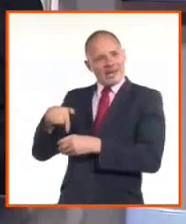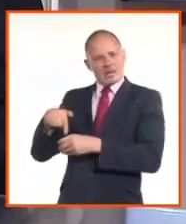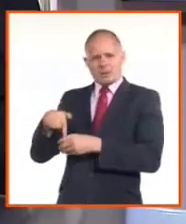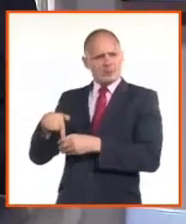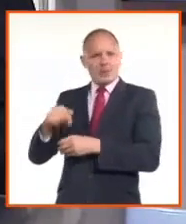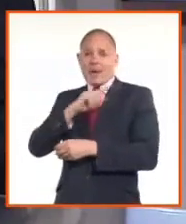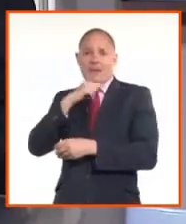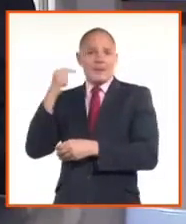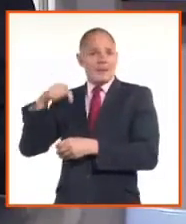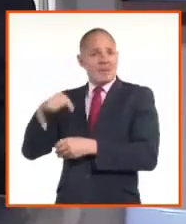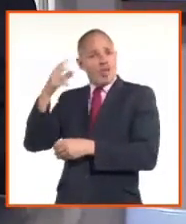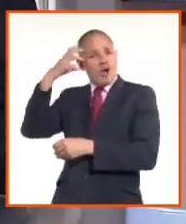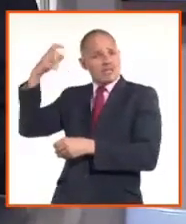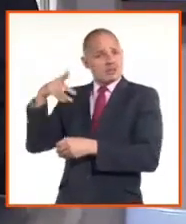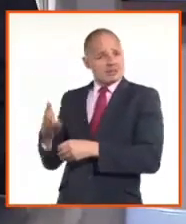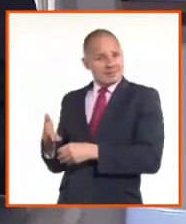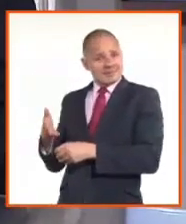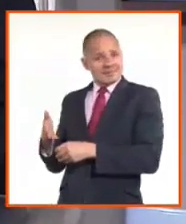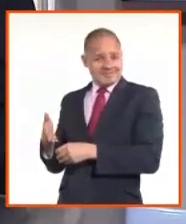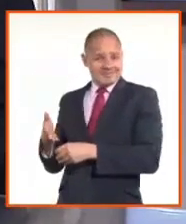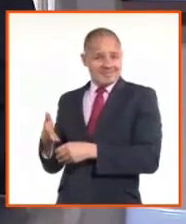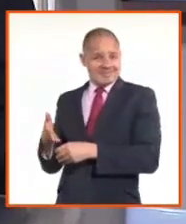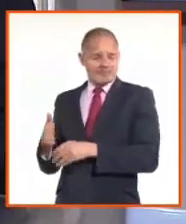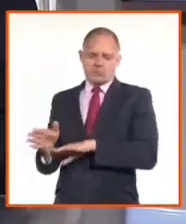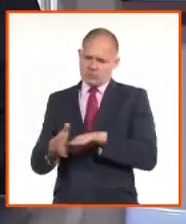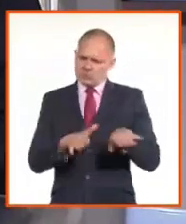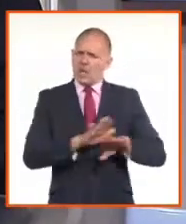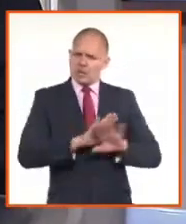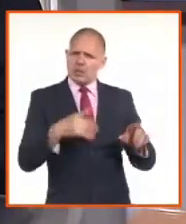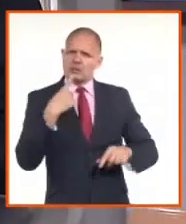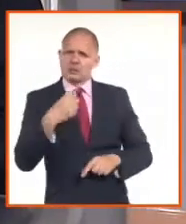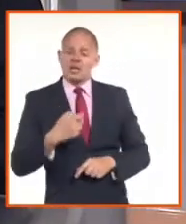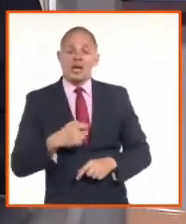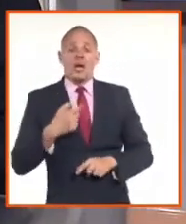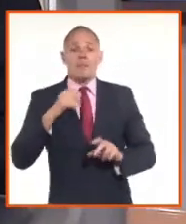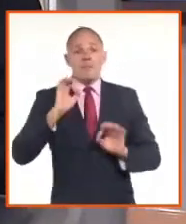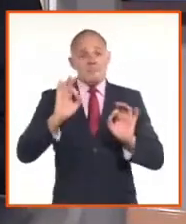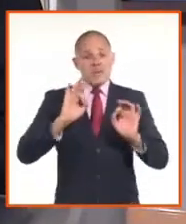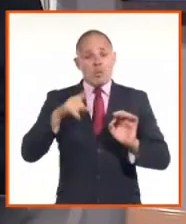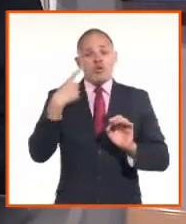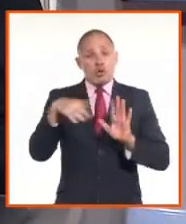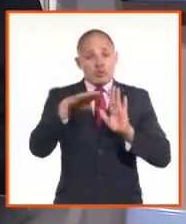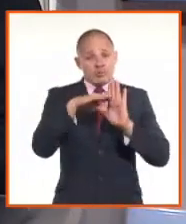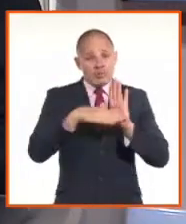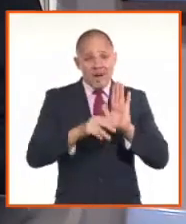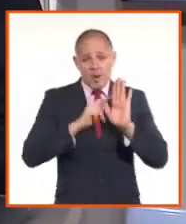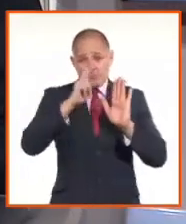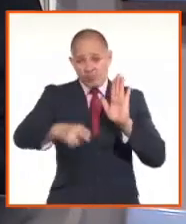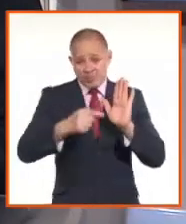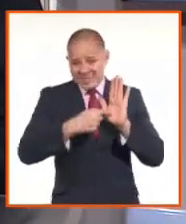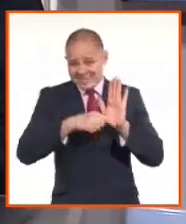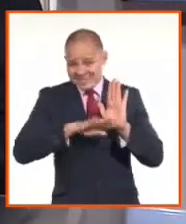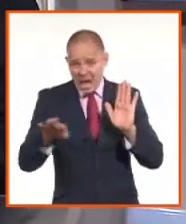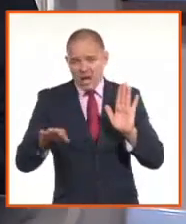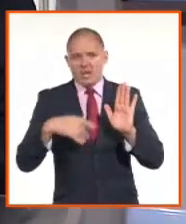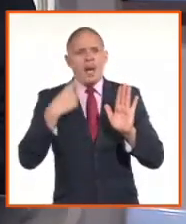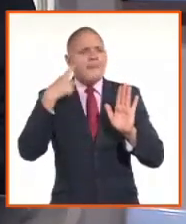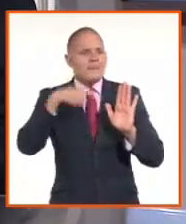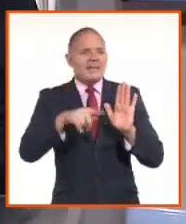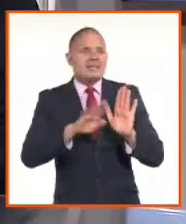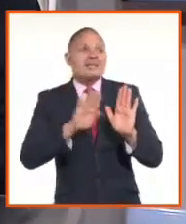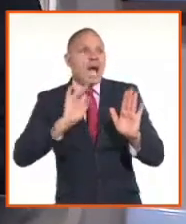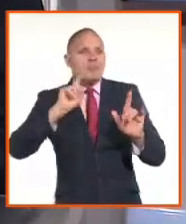no es una medida mágica es una medida imprescindible hemos iniciado creo como un paso muy importante